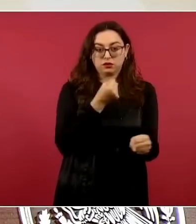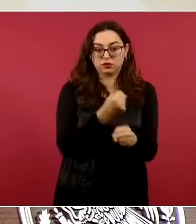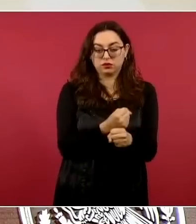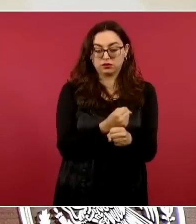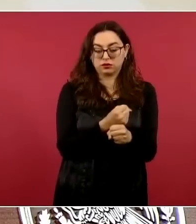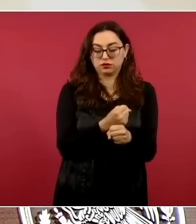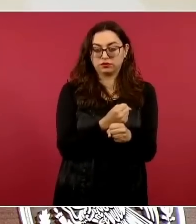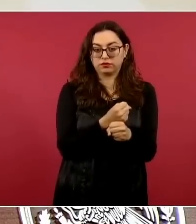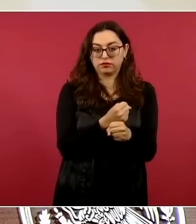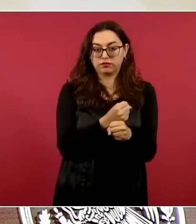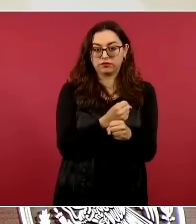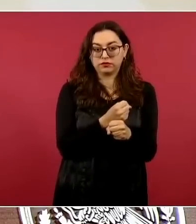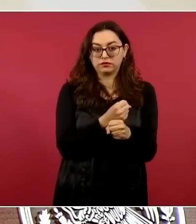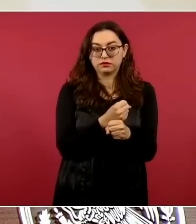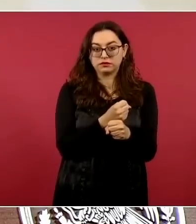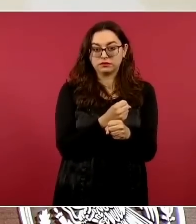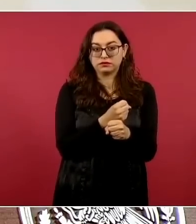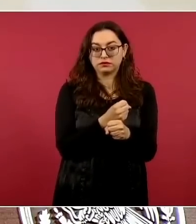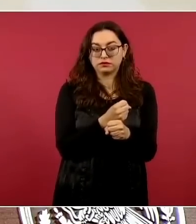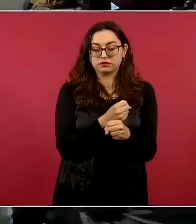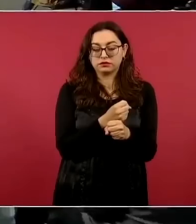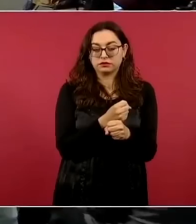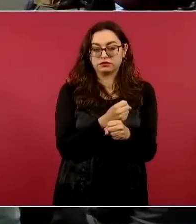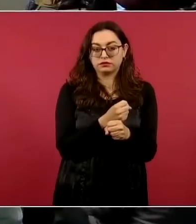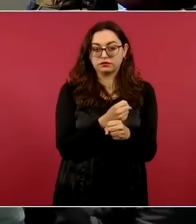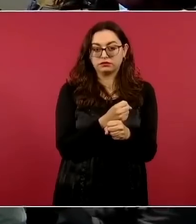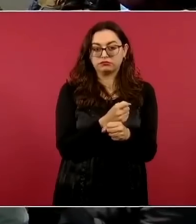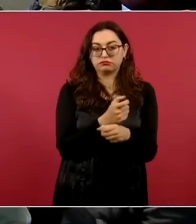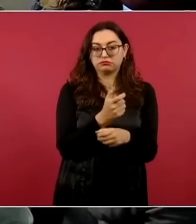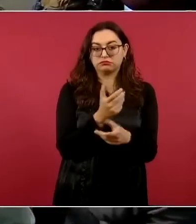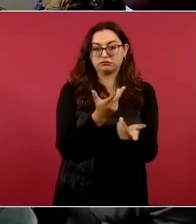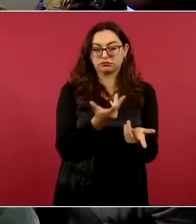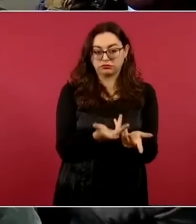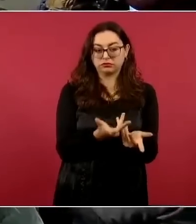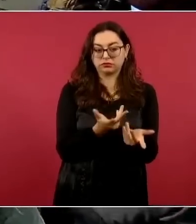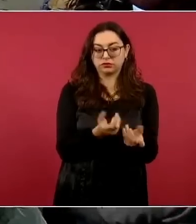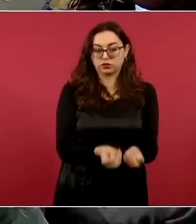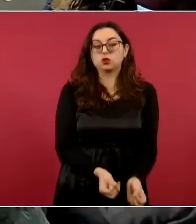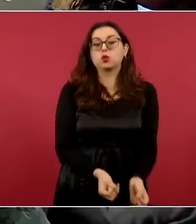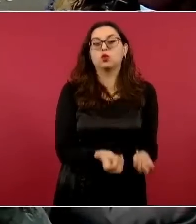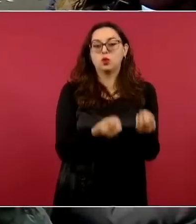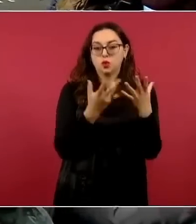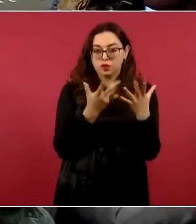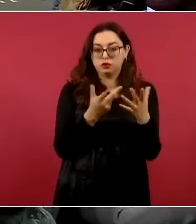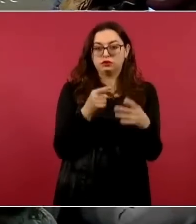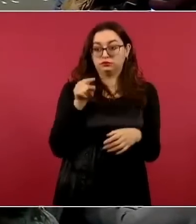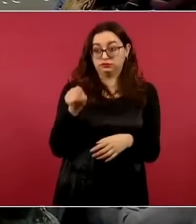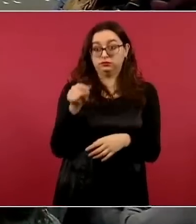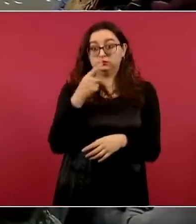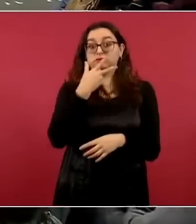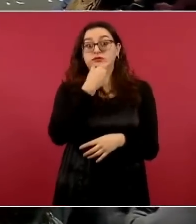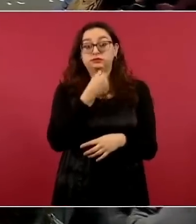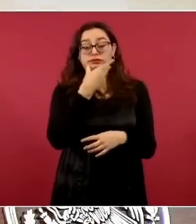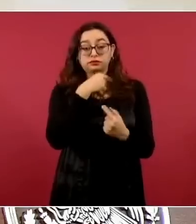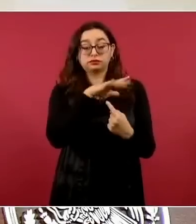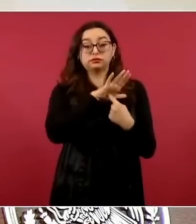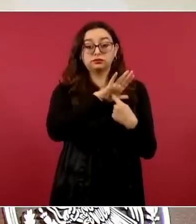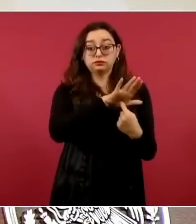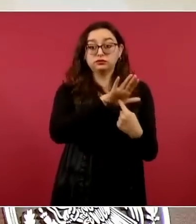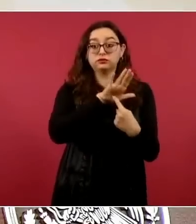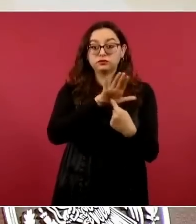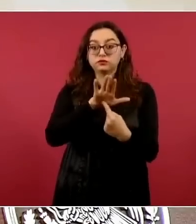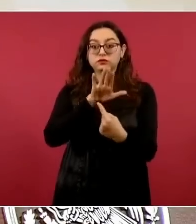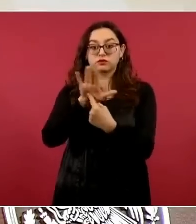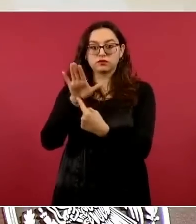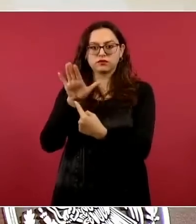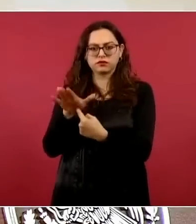han sido… Sí, pero él da datos que no